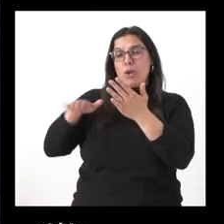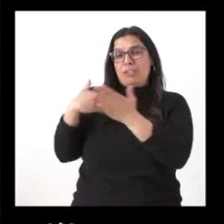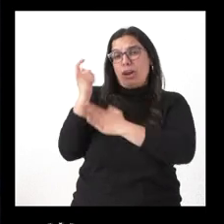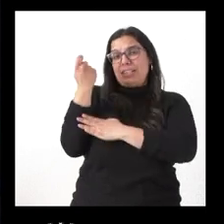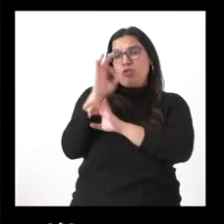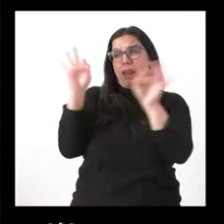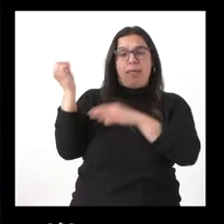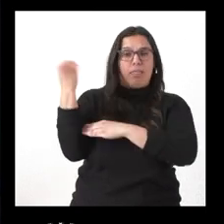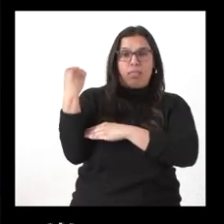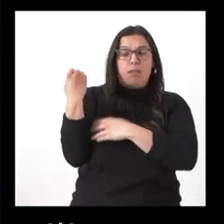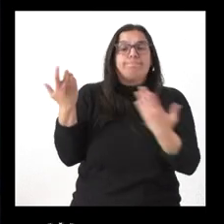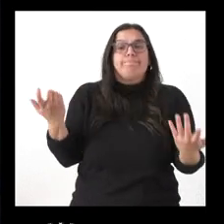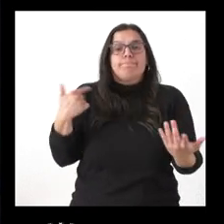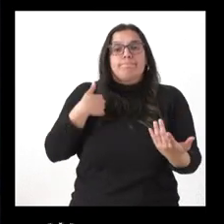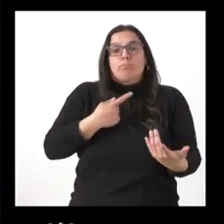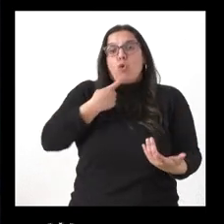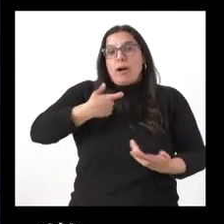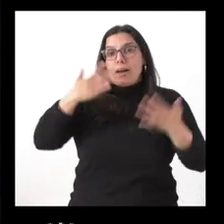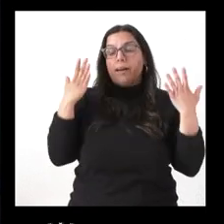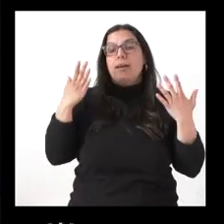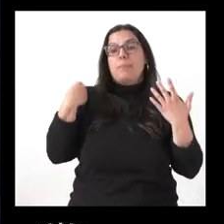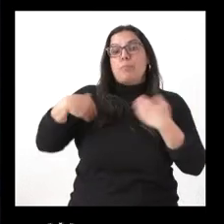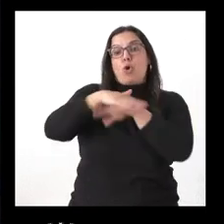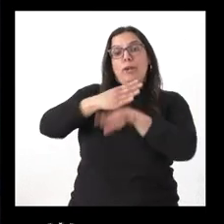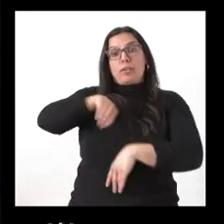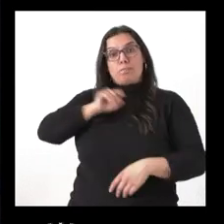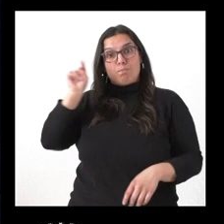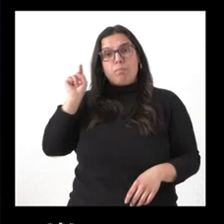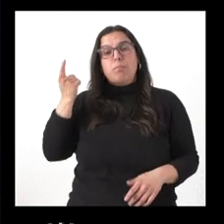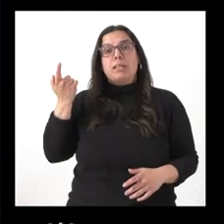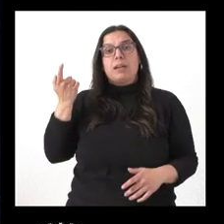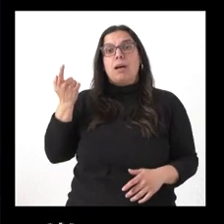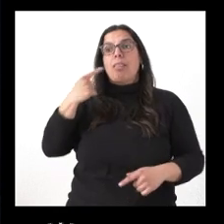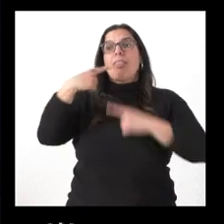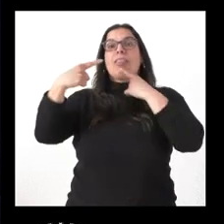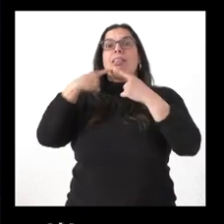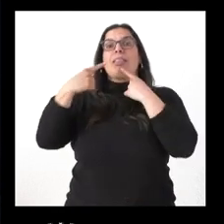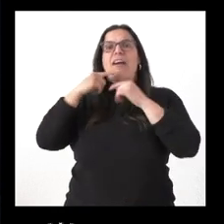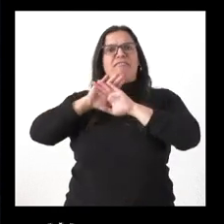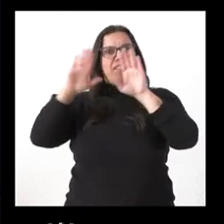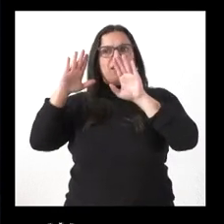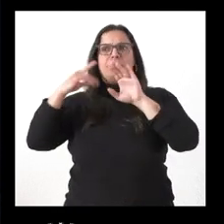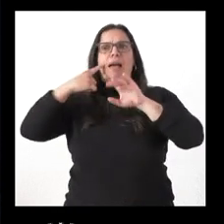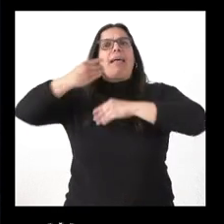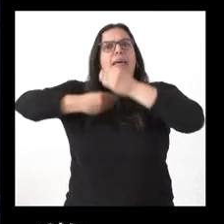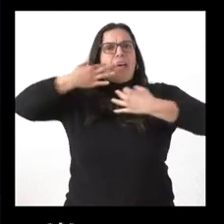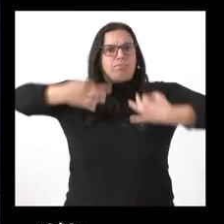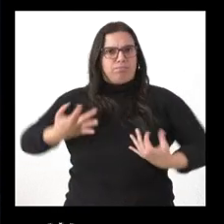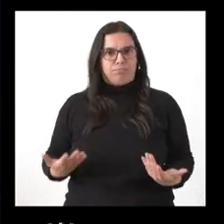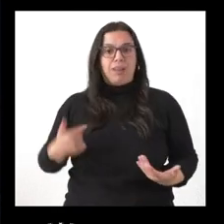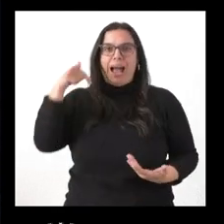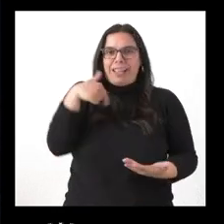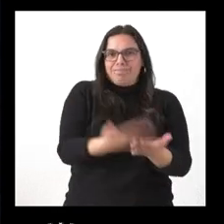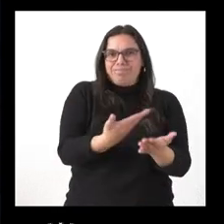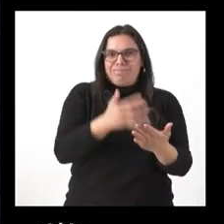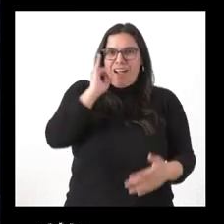tanto a mí me gustaría que se pasara por parte del gobierno de España de las palabras a los hechos y en Castellón si tenemos hechos